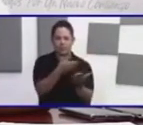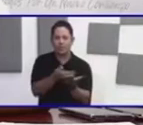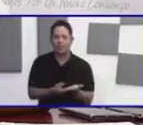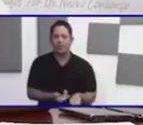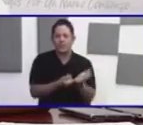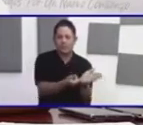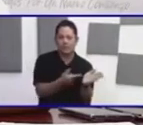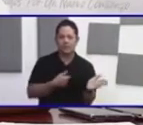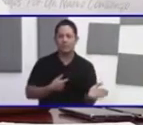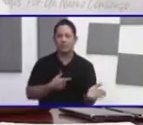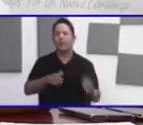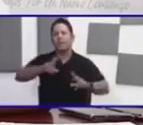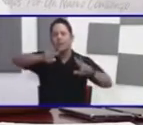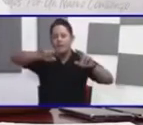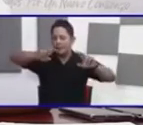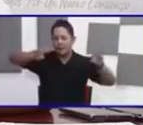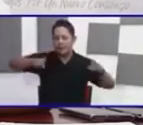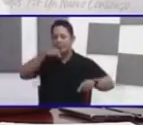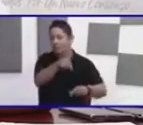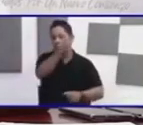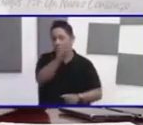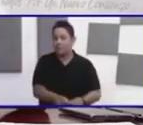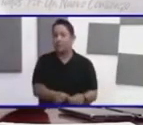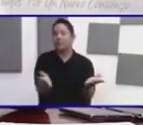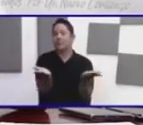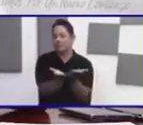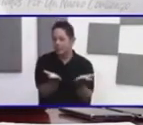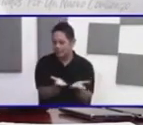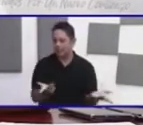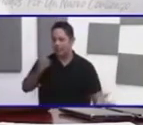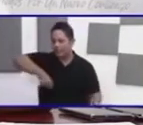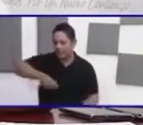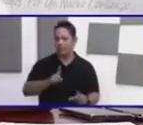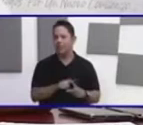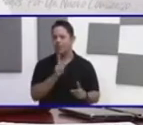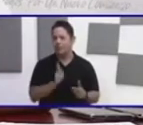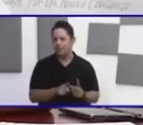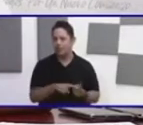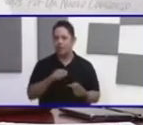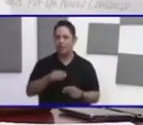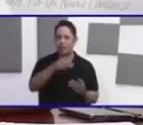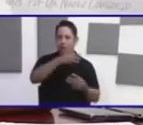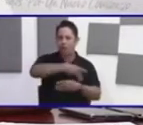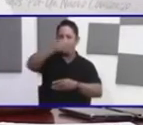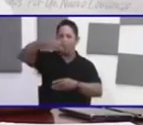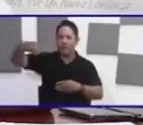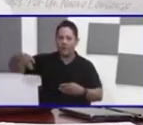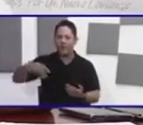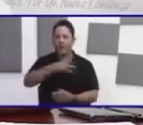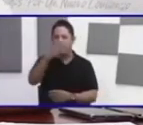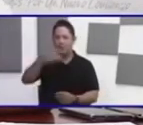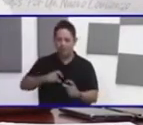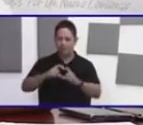estudiantes, que sean personas que se encuentren en su situación migratoria establecida, certificada por la OCRE, en que efectivamente no están